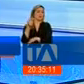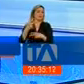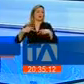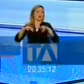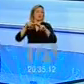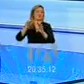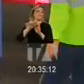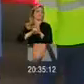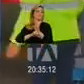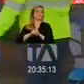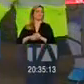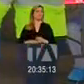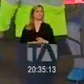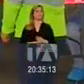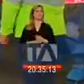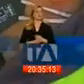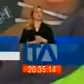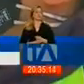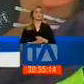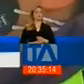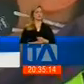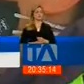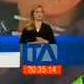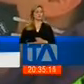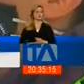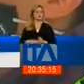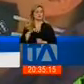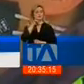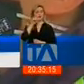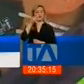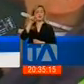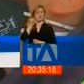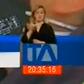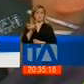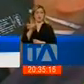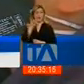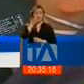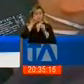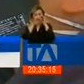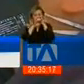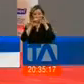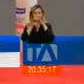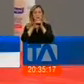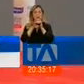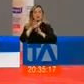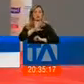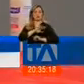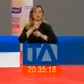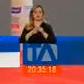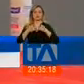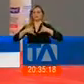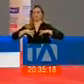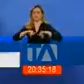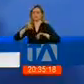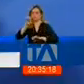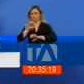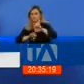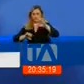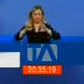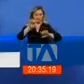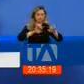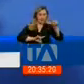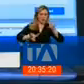costo. Restan menos de 10.000 pruebas para que el municipio de Quito continúe con la detección de COVID-19 en la